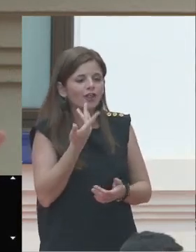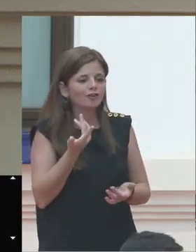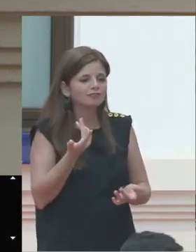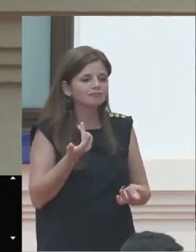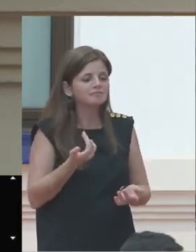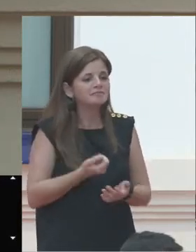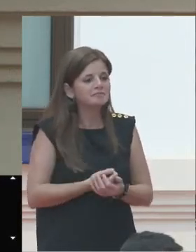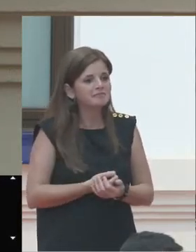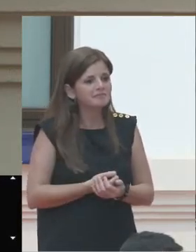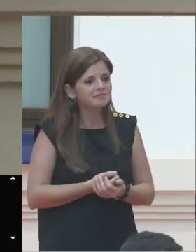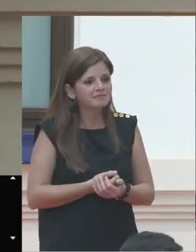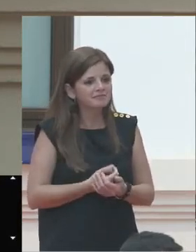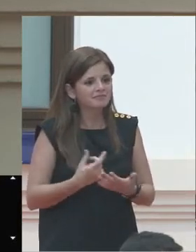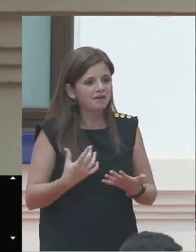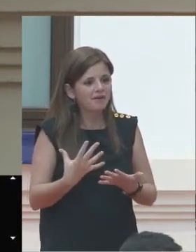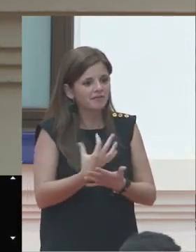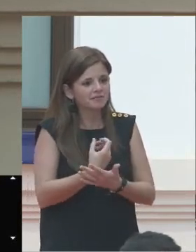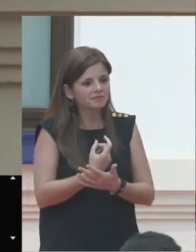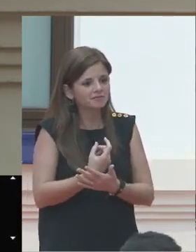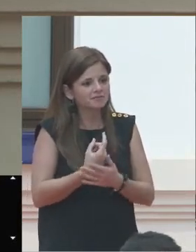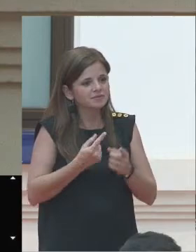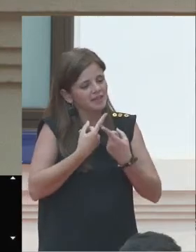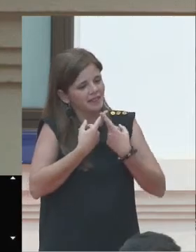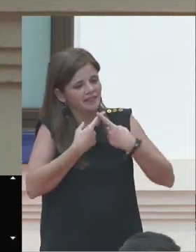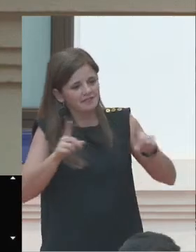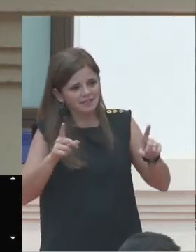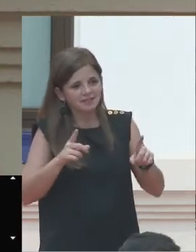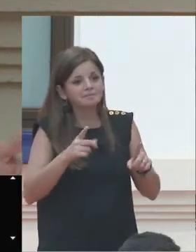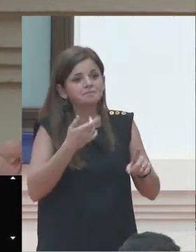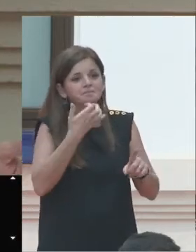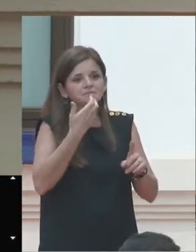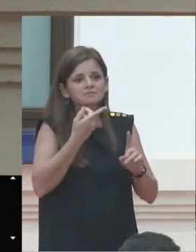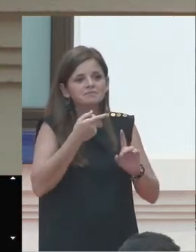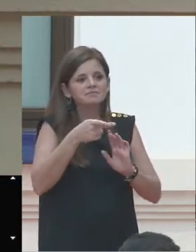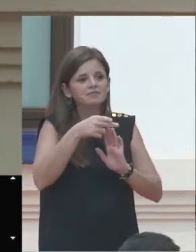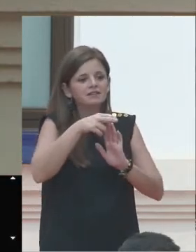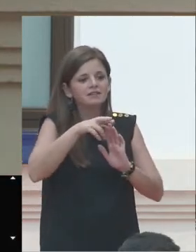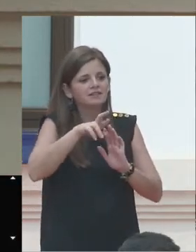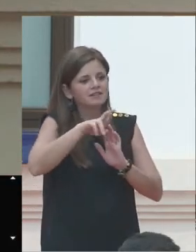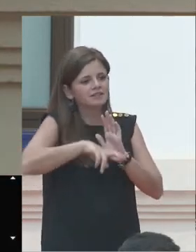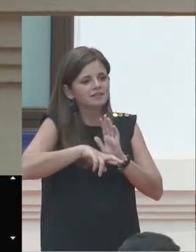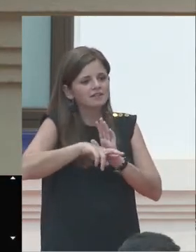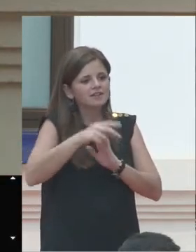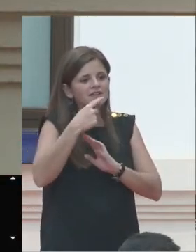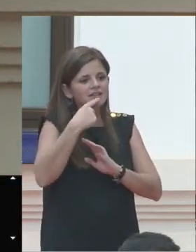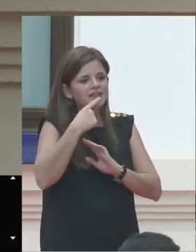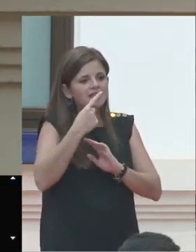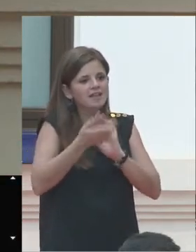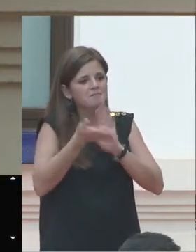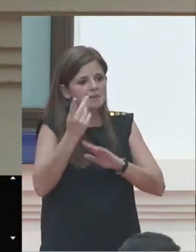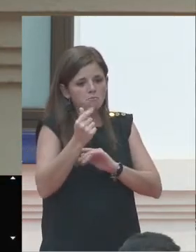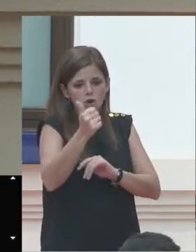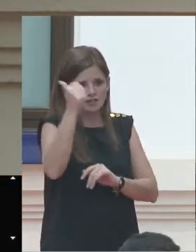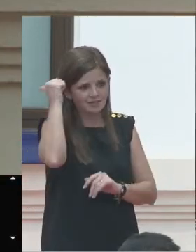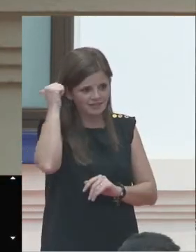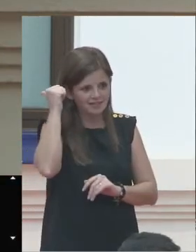cómo, pues por todo esto que os expliqué antes. Es decir, la regulación siempre marcha por detrás de lo que va la tecnología.